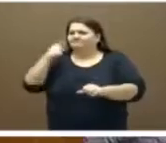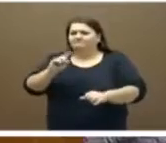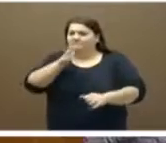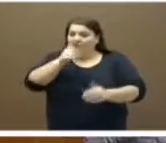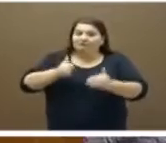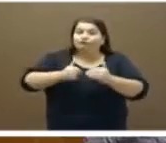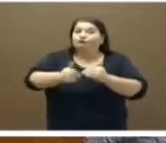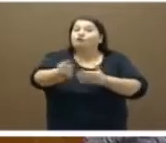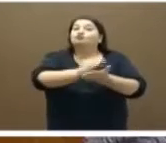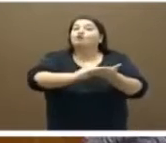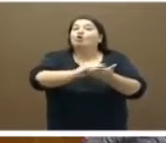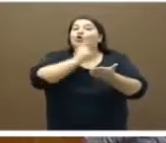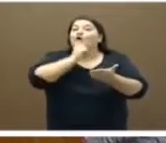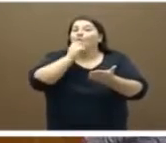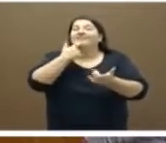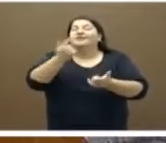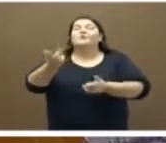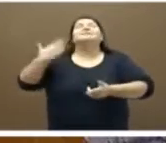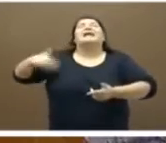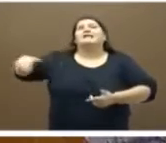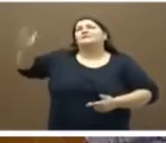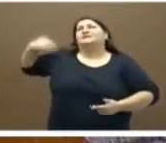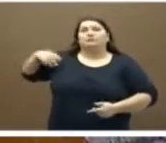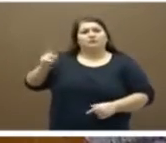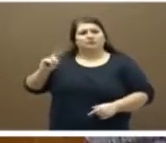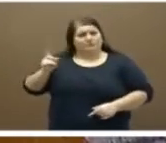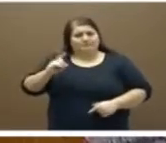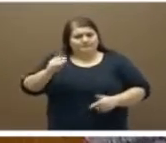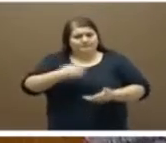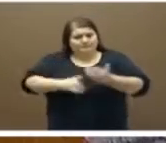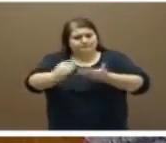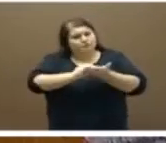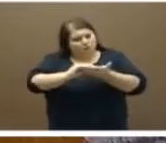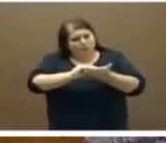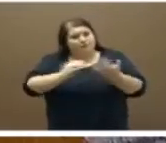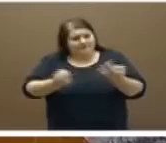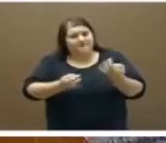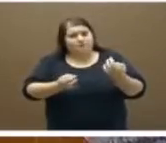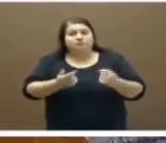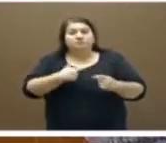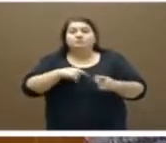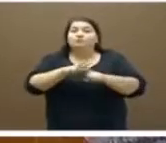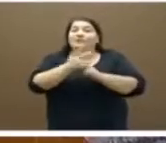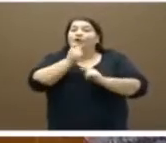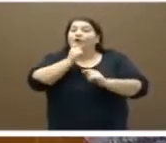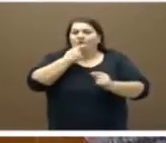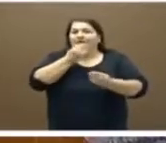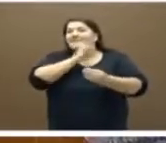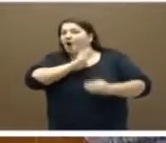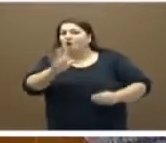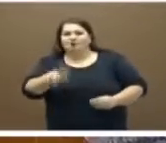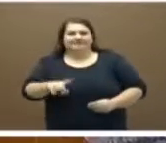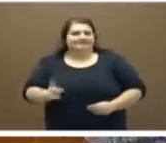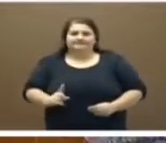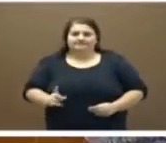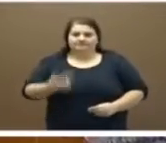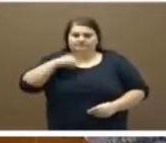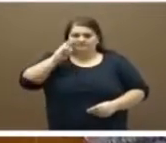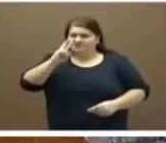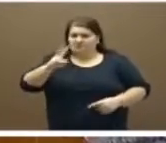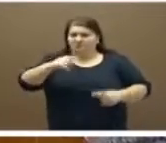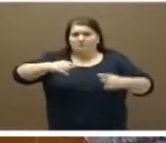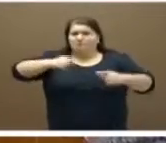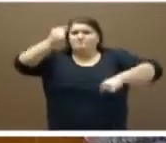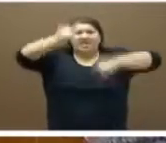El futuro no se resuelve apelando al pasado, se lo puedo asegurar. Evidentemente, la situación que me he encontrado no es la mejor de los mundos. He encontrado con un desfase